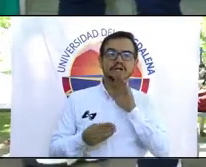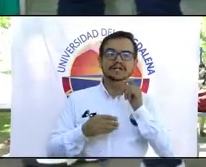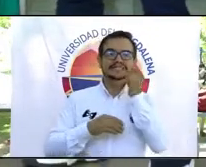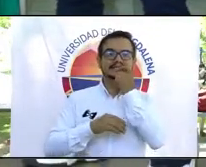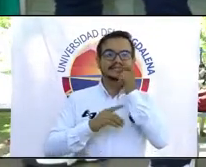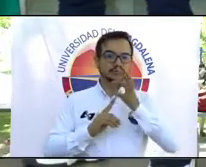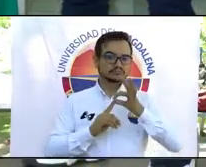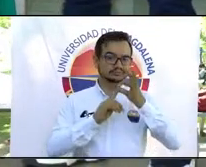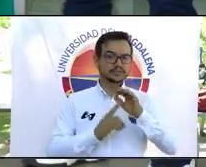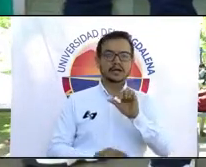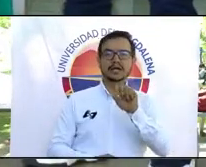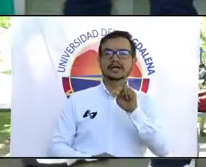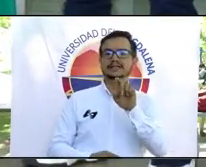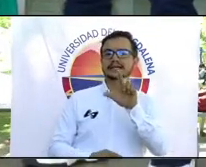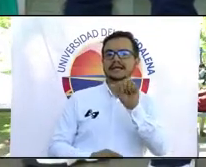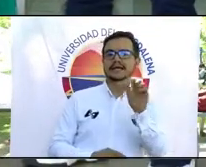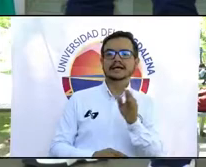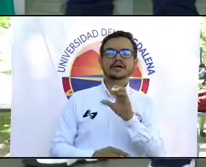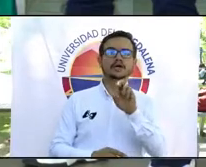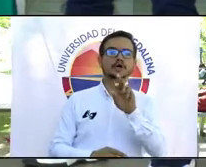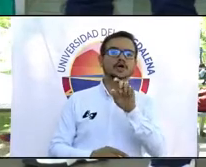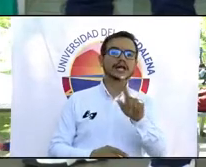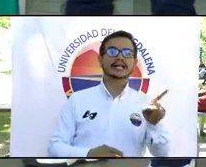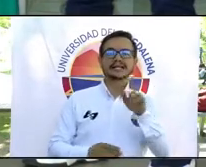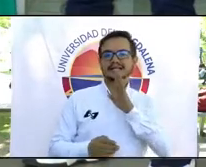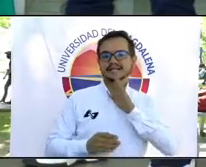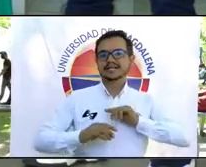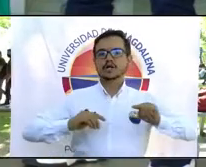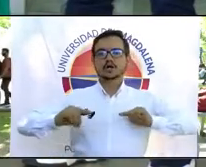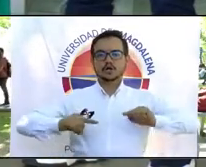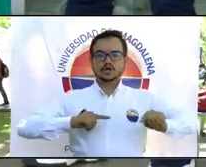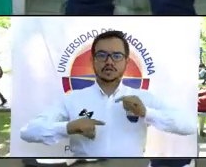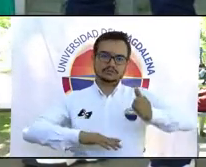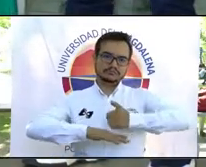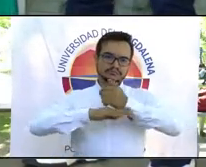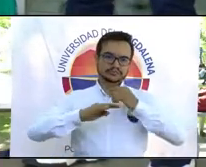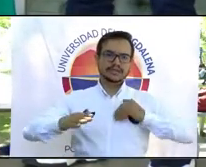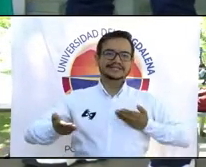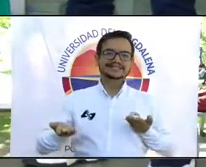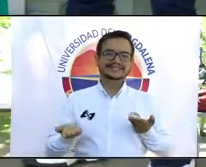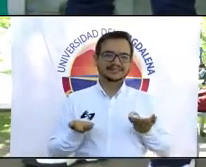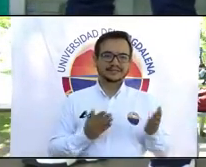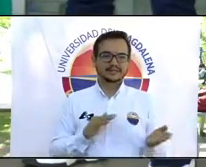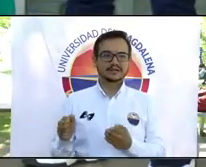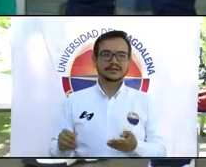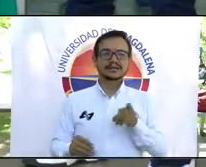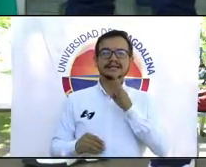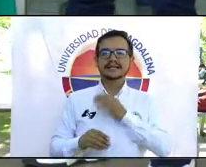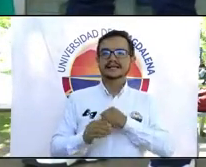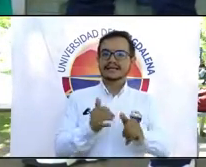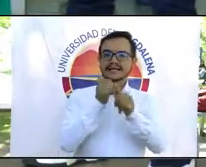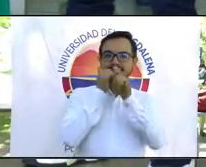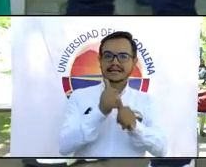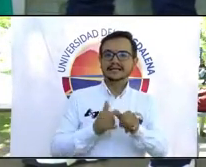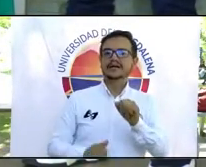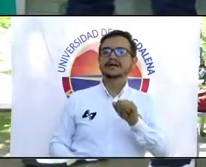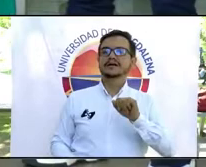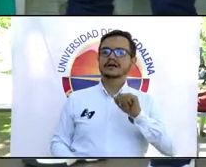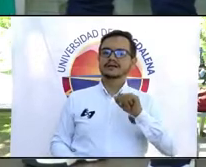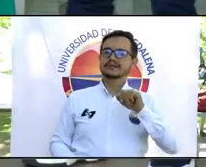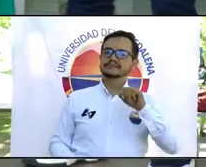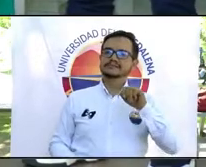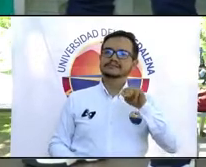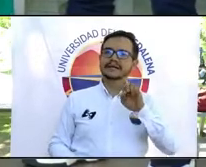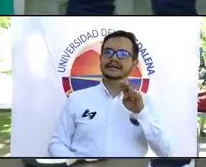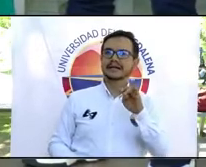especialista Ángela Coral Córdoba, coordinadora Docencia Servicio, a la ingeniera especialista Caterina Acosta Martínez, coordinadora